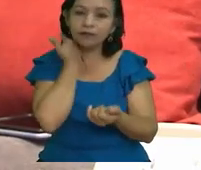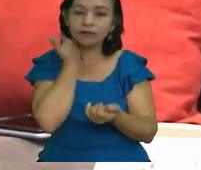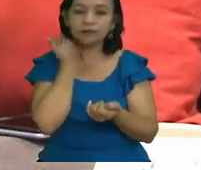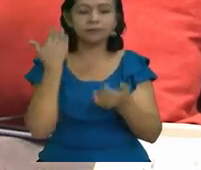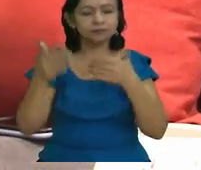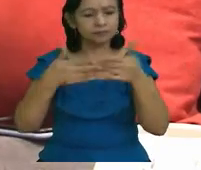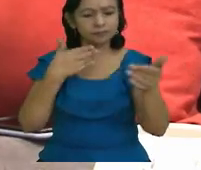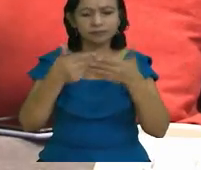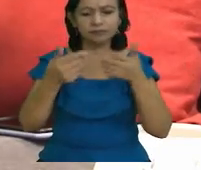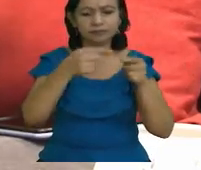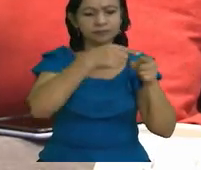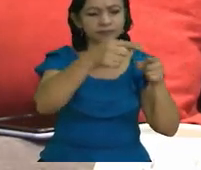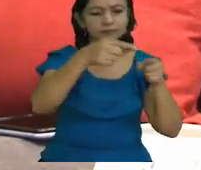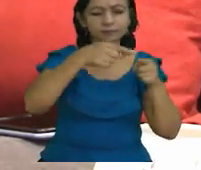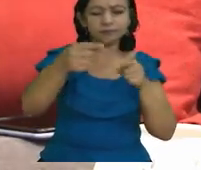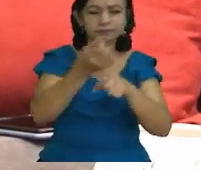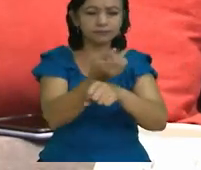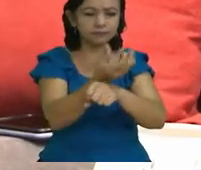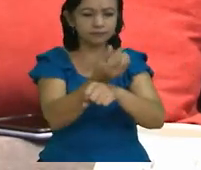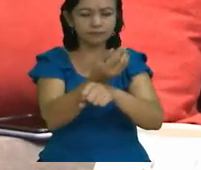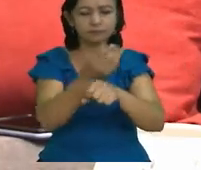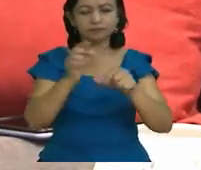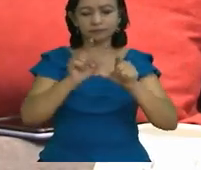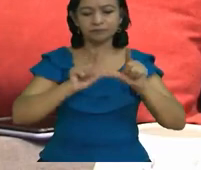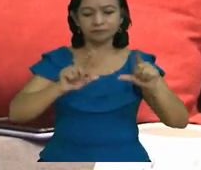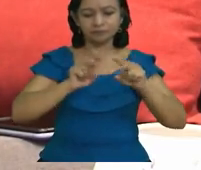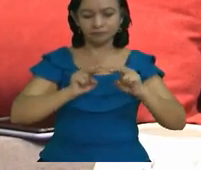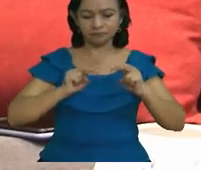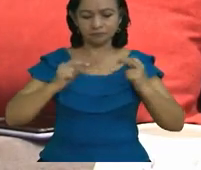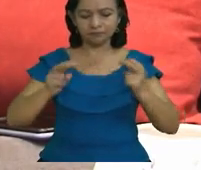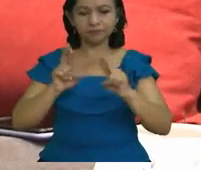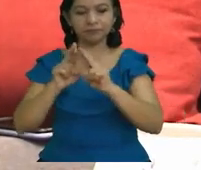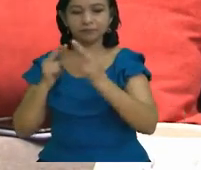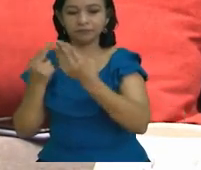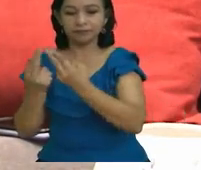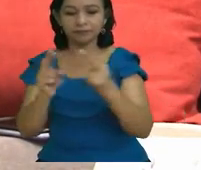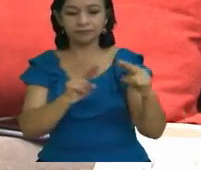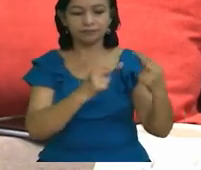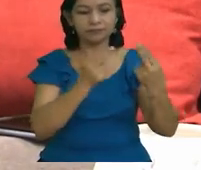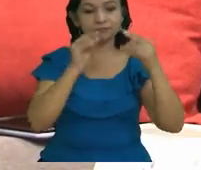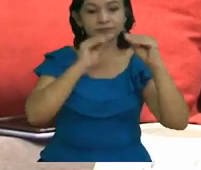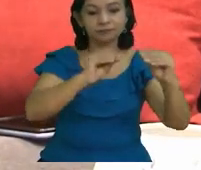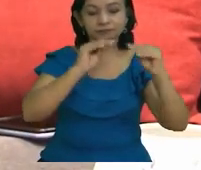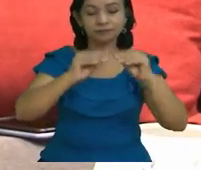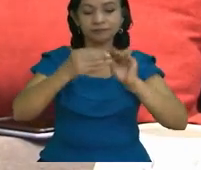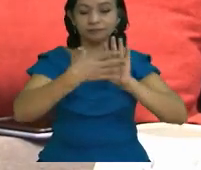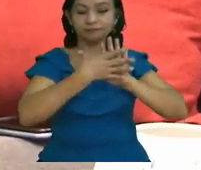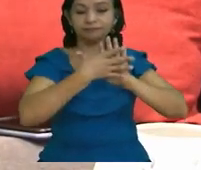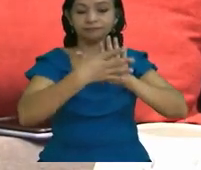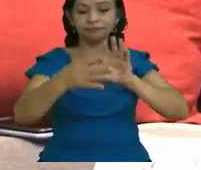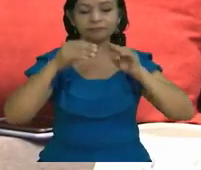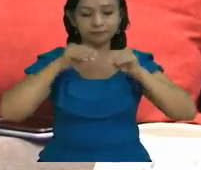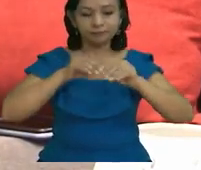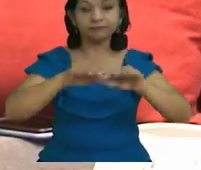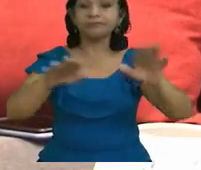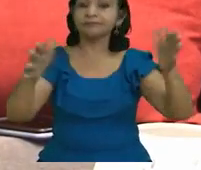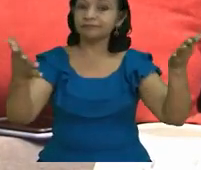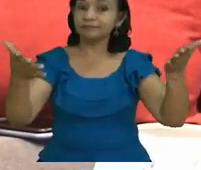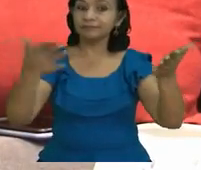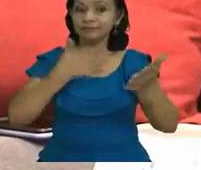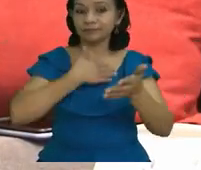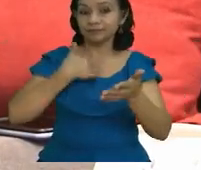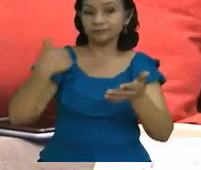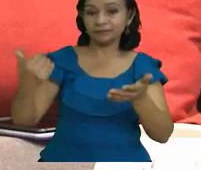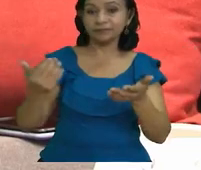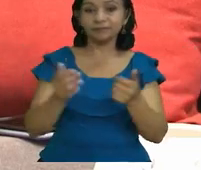sus lugares, desde sus municipios, desde las alcaldías donde está, los congregamos y ya capacitamos, ya transferimos, ya fortalecemos. Entonces, ha sido